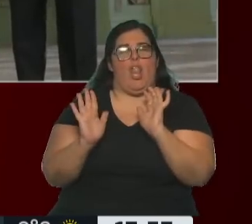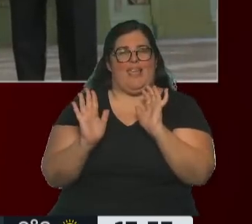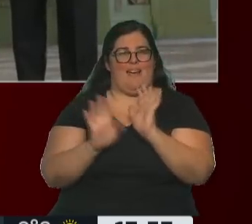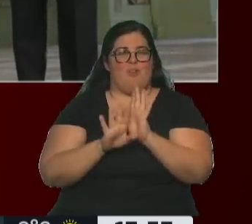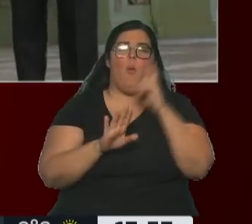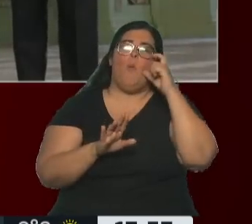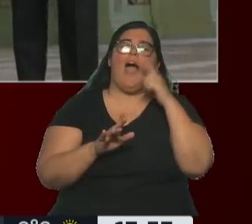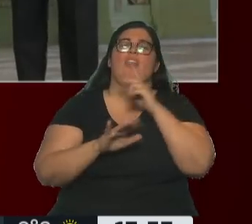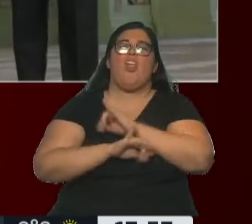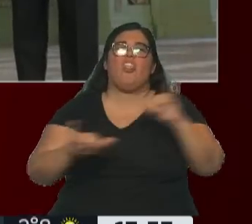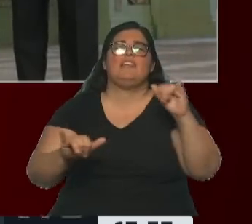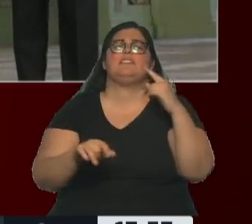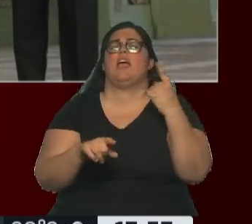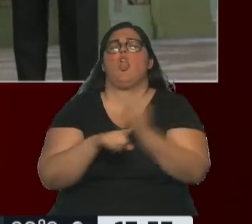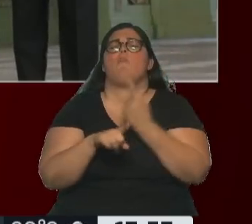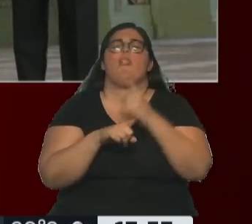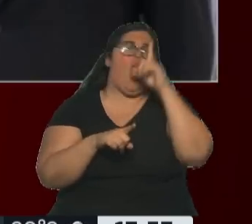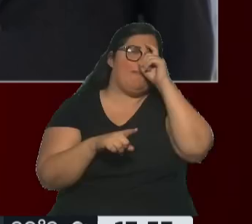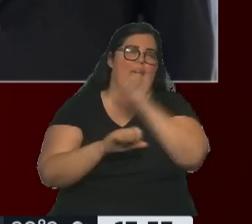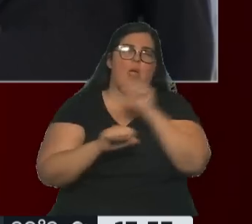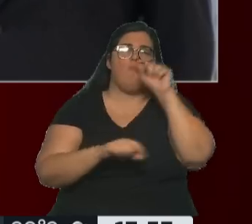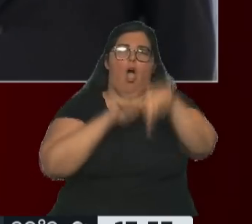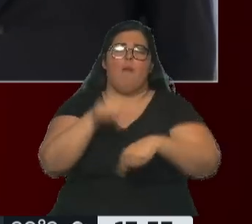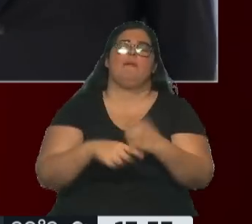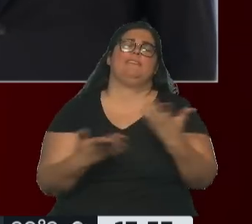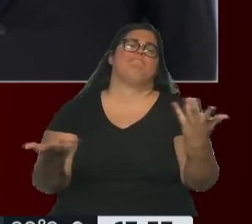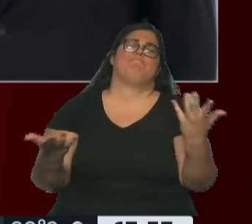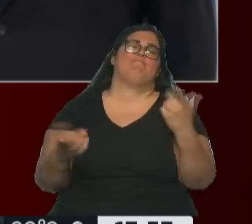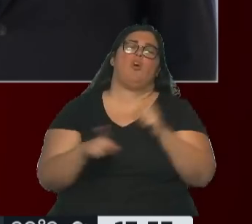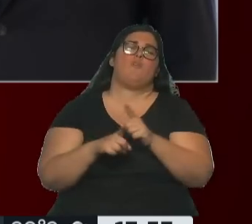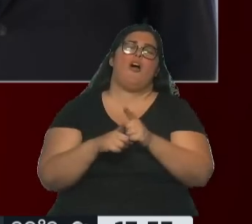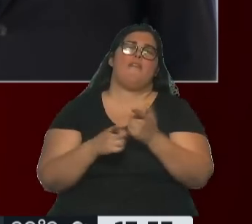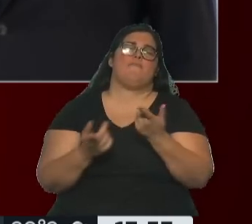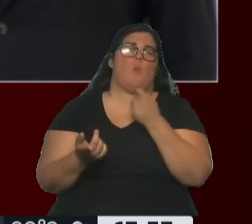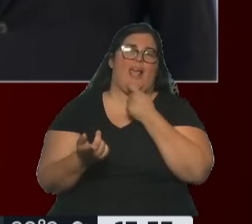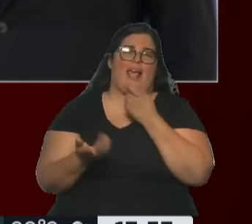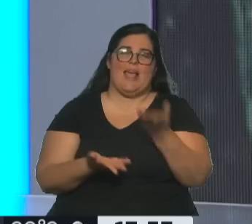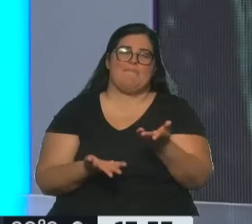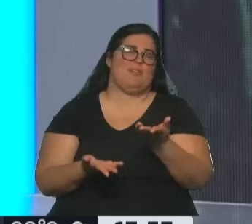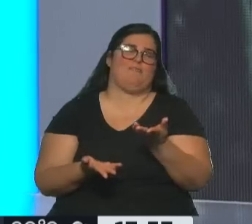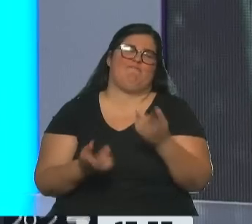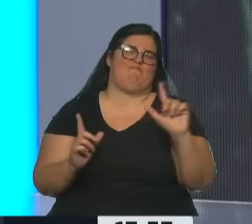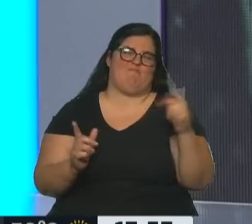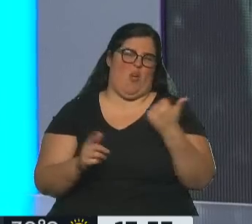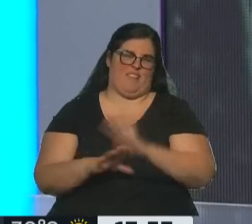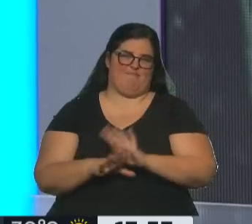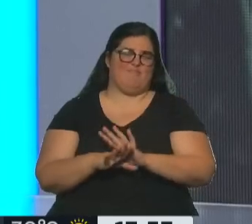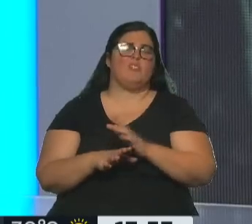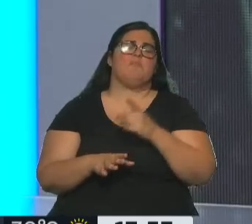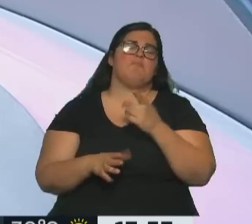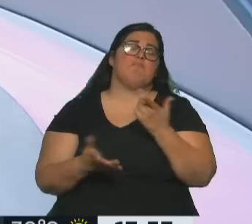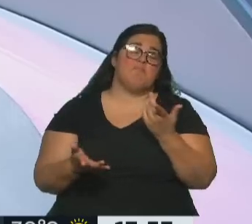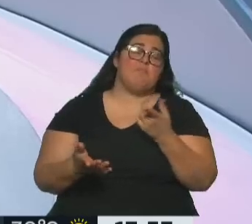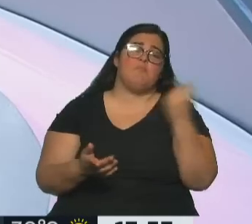diciendo no hay que bombardear hospitales esos que se ponga como una muestra no no me parece que tenga nada que ver pero sí